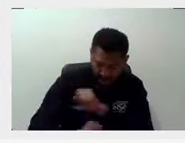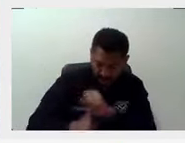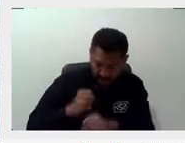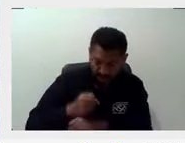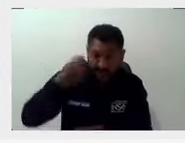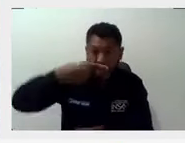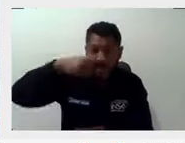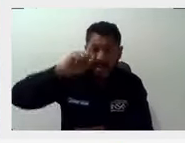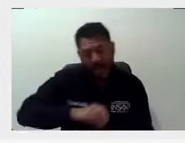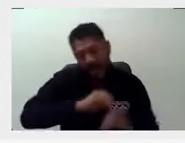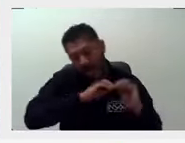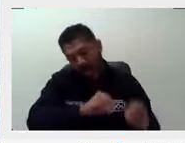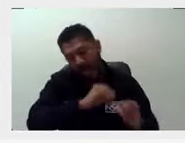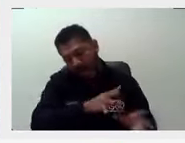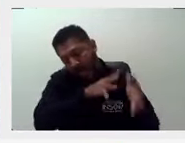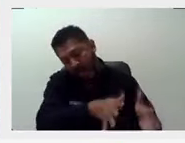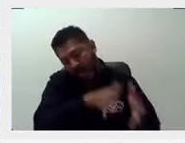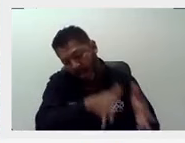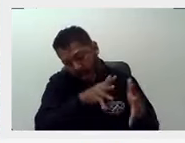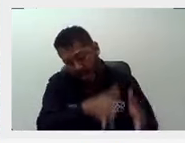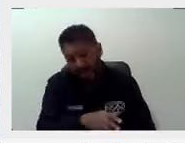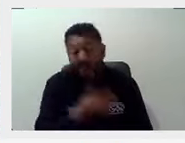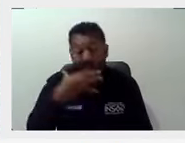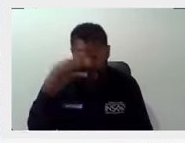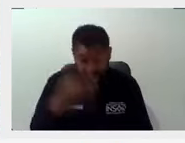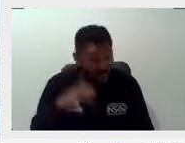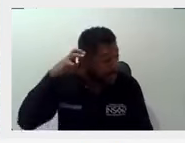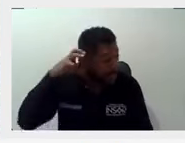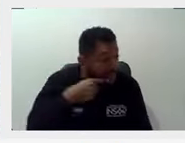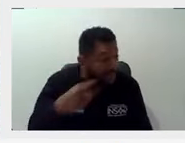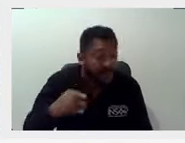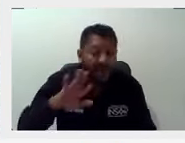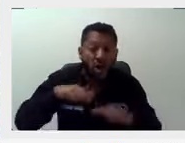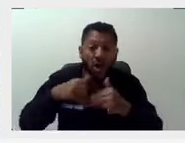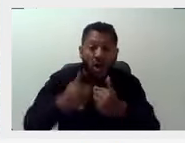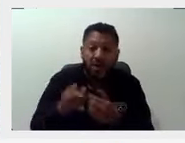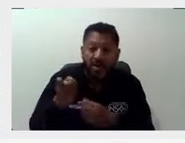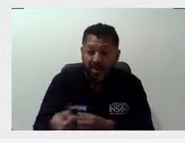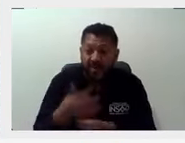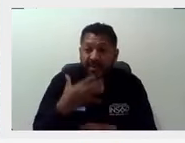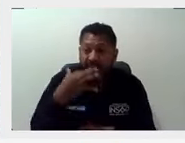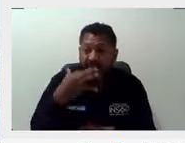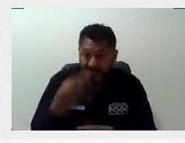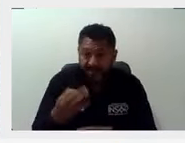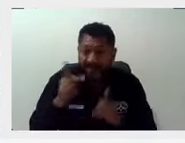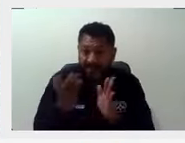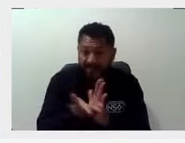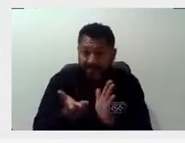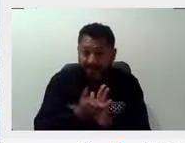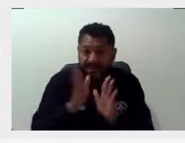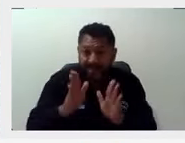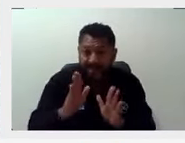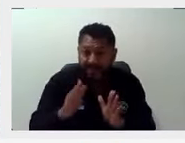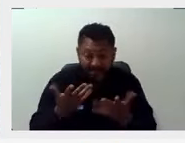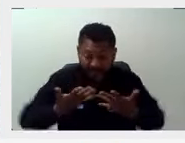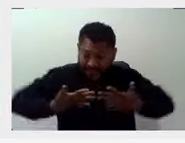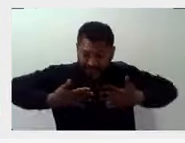vida, porque nos ha pasado con prácticas educativas en instituciones donde hay estudiantes con discapacidad que ya no quieren a